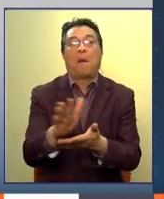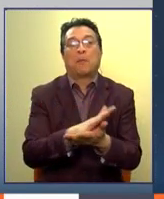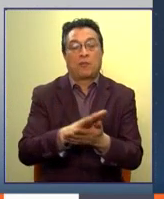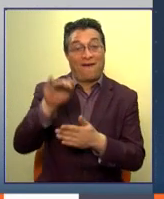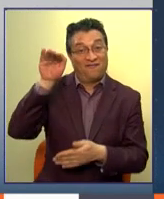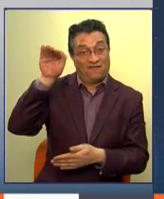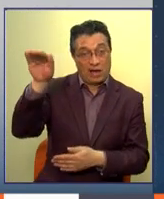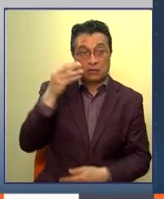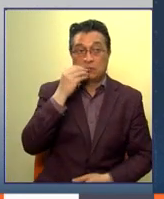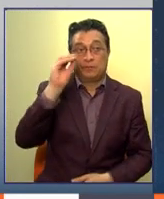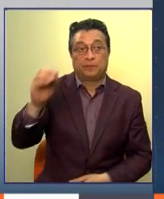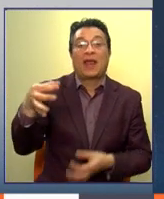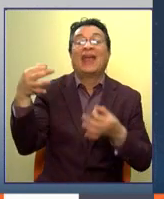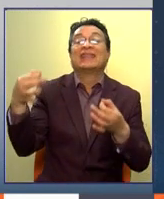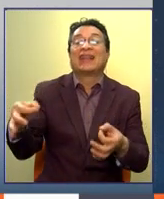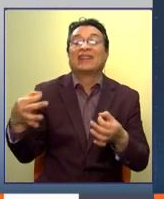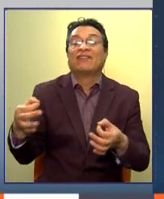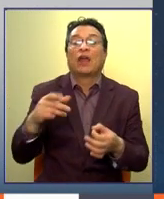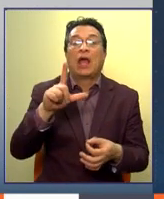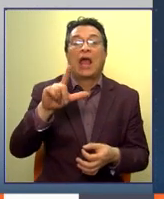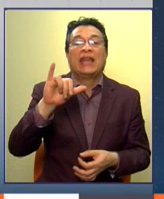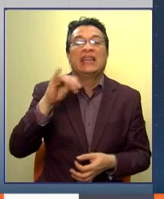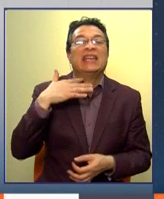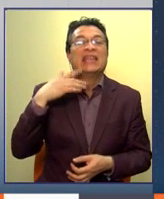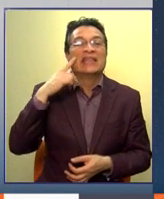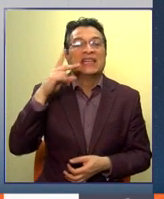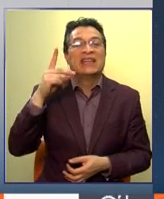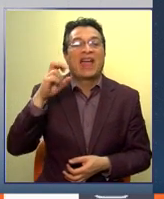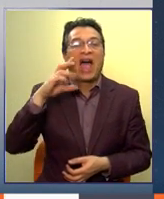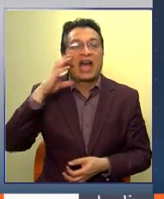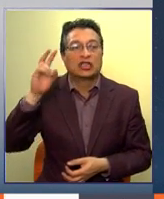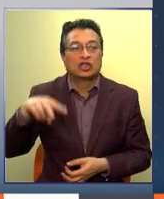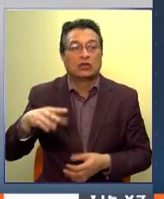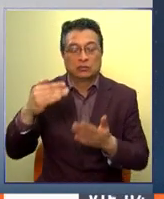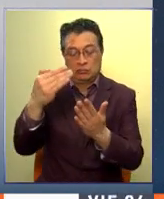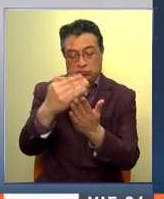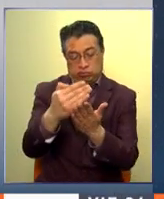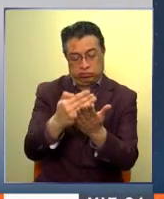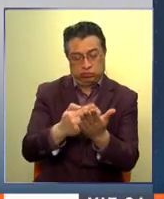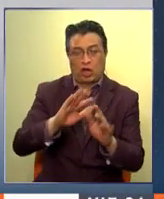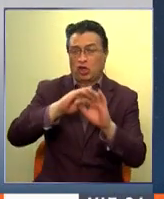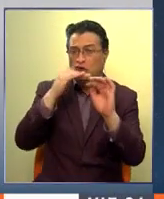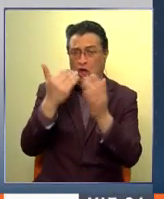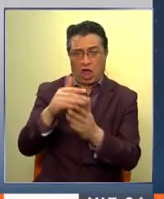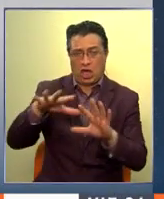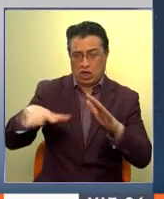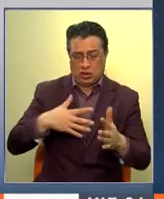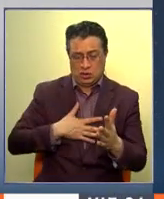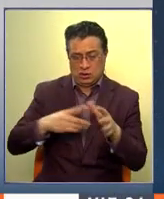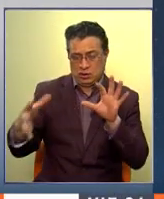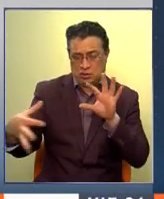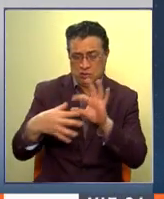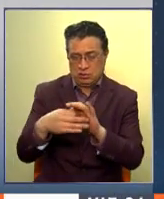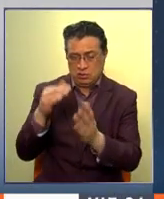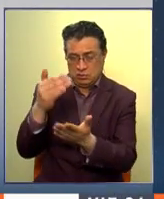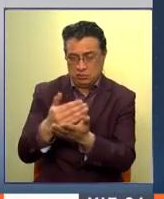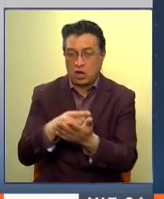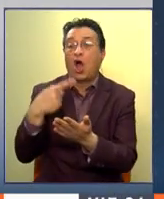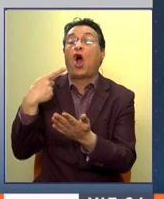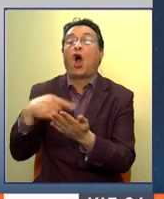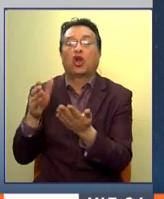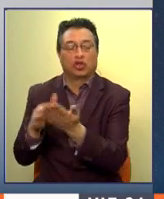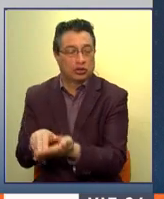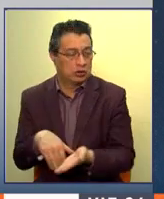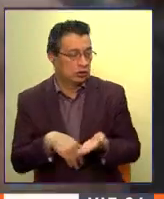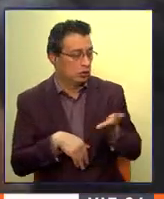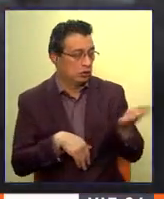banco, un certificado de liquidación. Este tendrá una lista con el detalle de todos sus productos y deberá presentarlo a la otra institución.